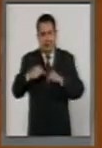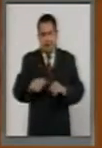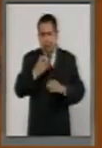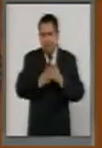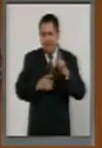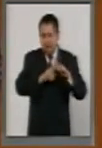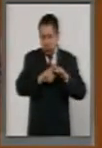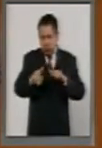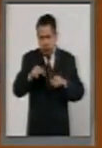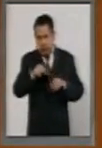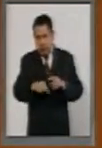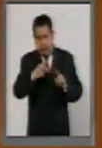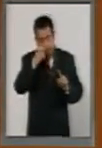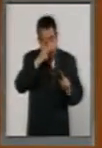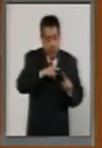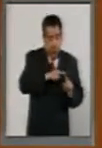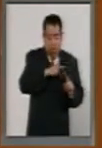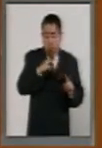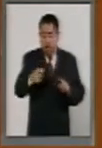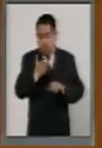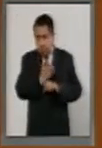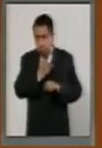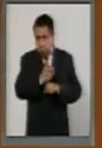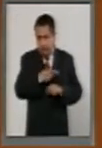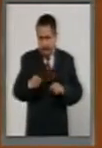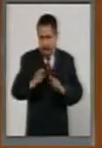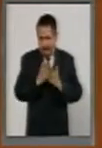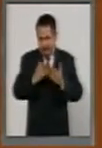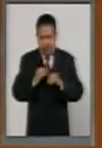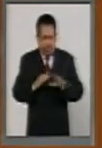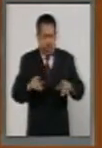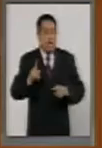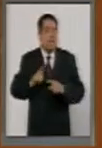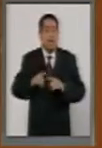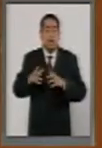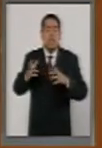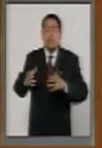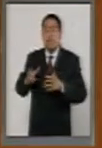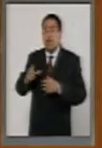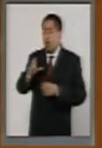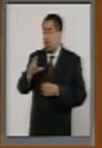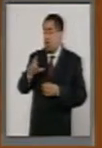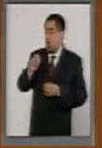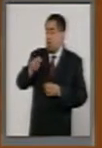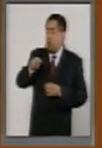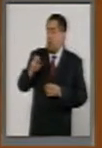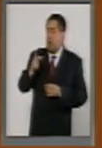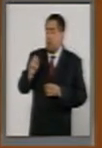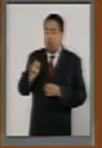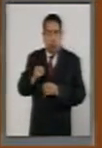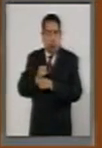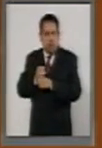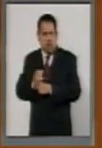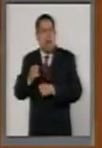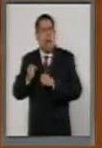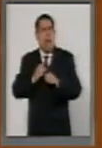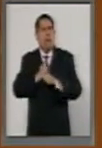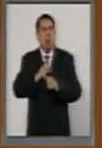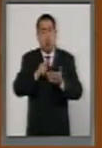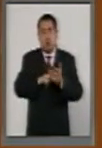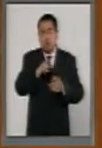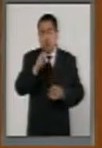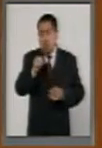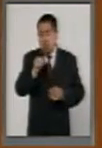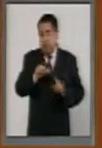migración entre México y Estados Unidos, del Consejo Nacional de Población, del año